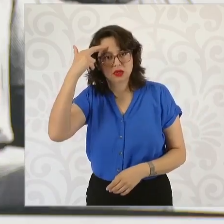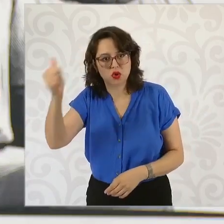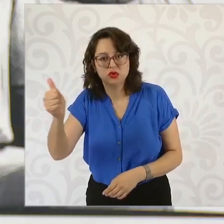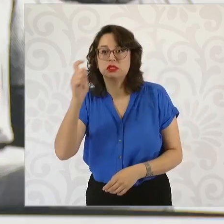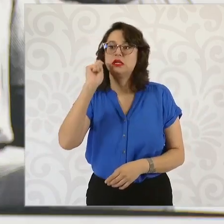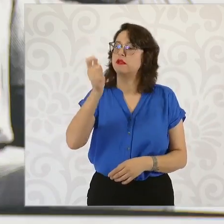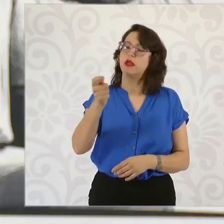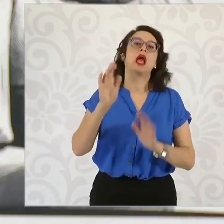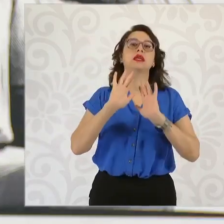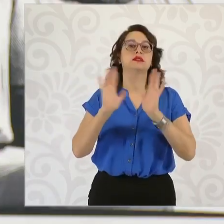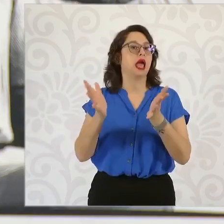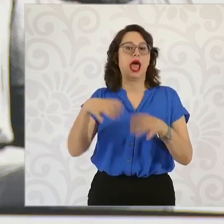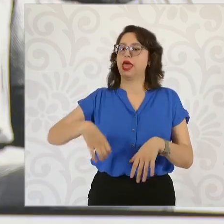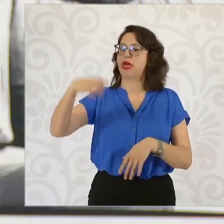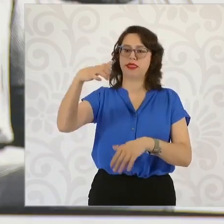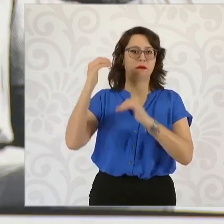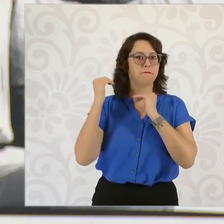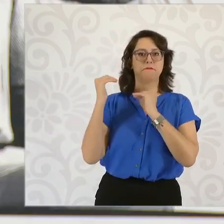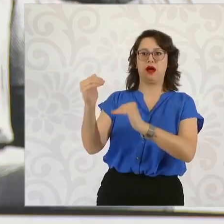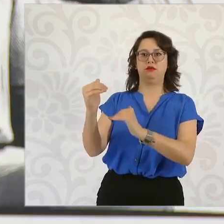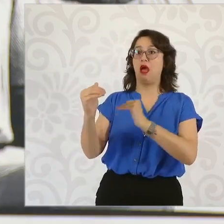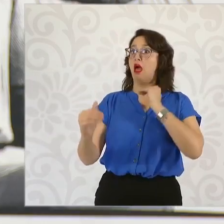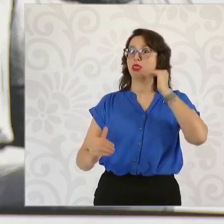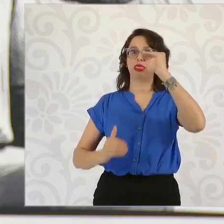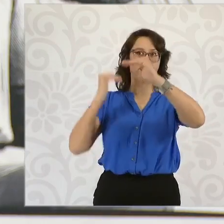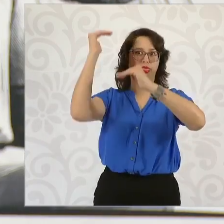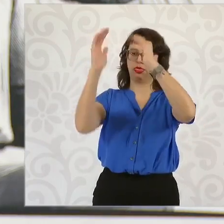idea, alrededor de